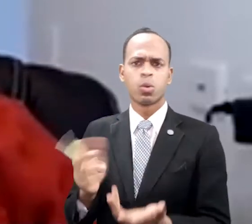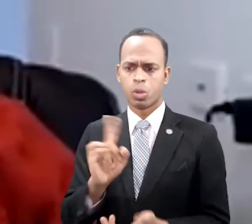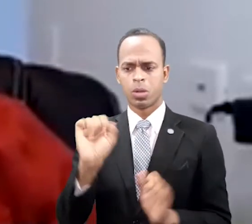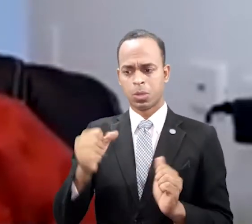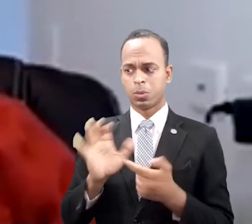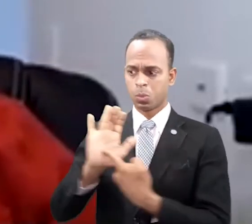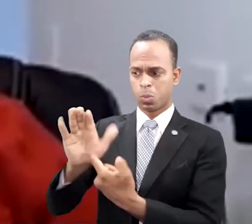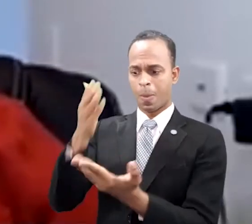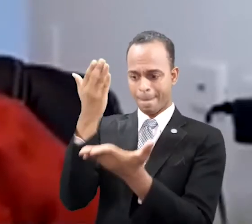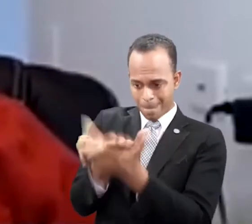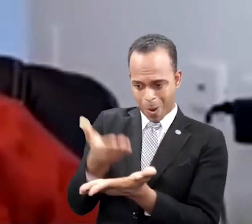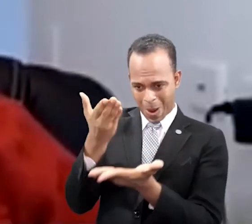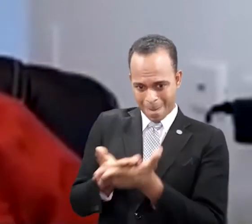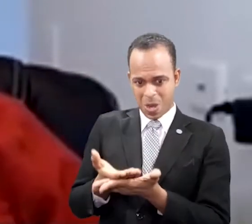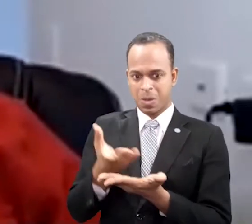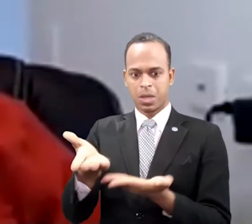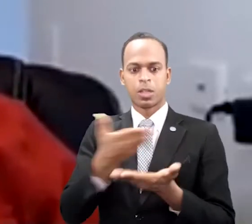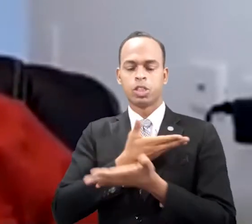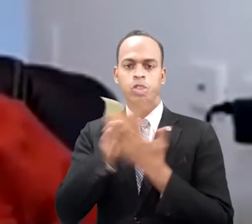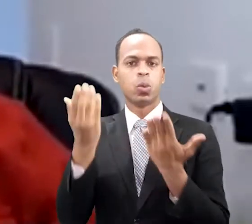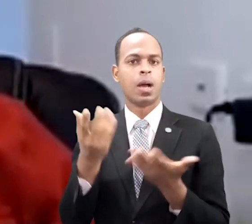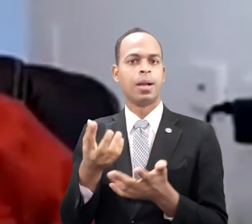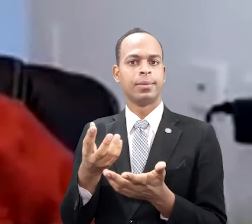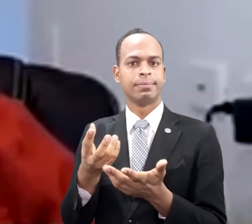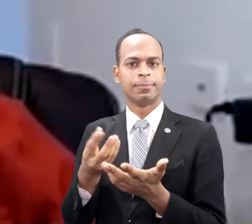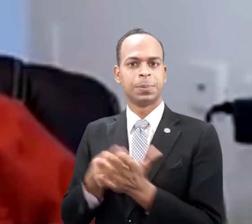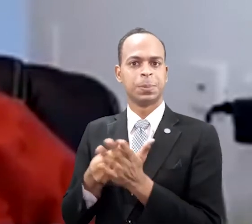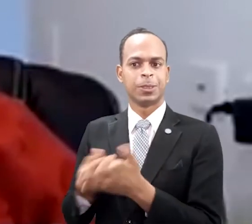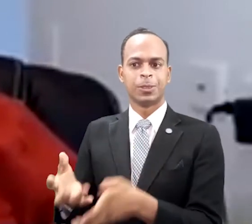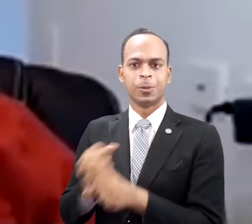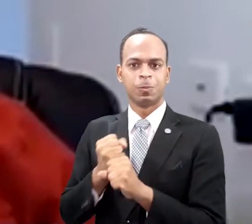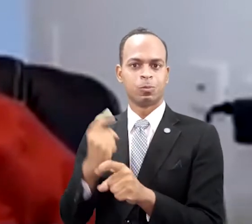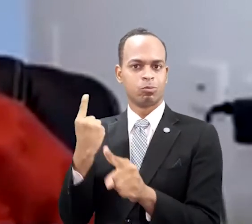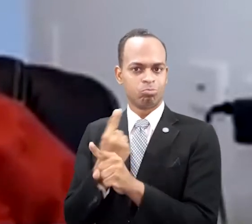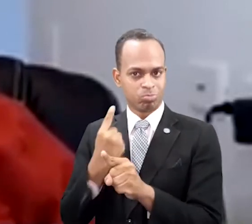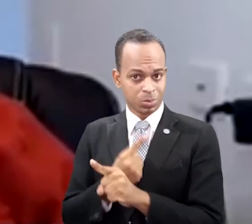de que el bien carece de una fuente lícita,